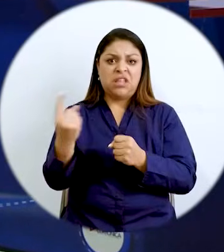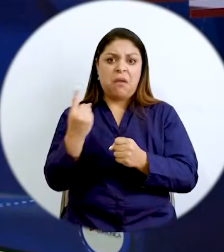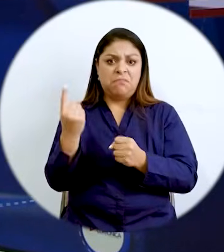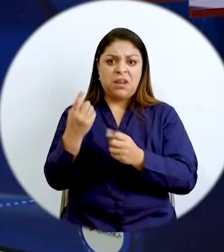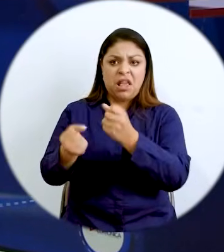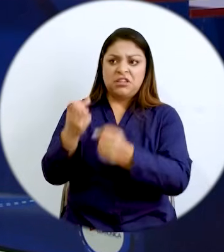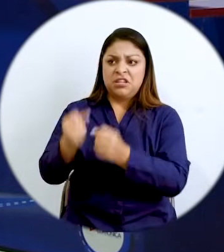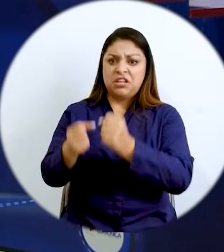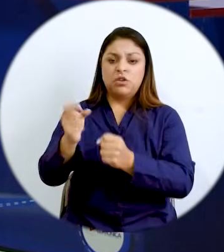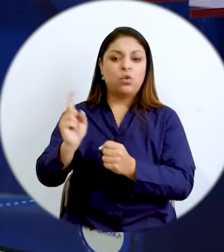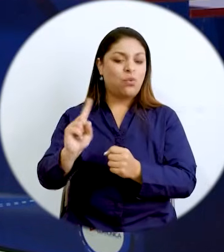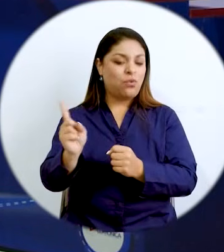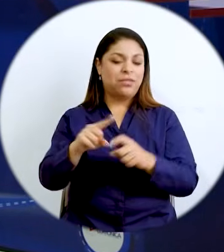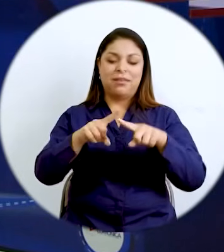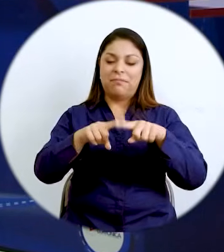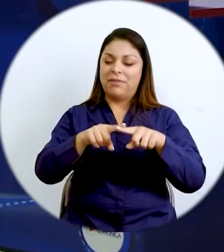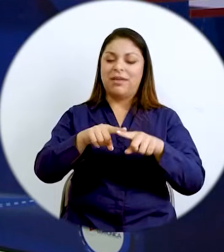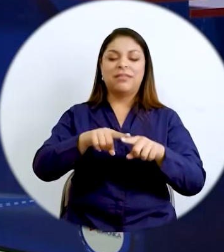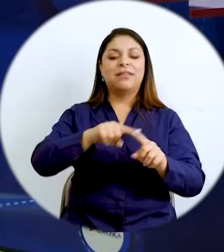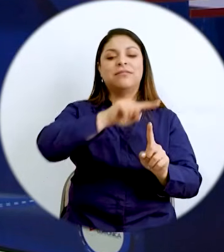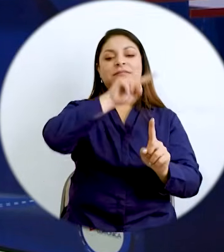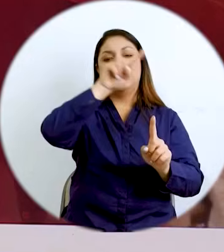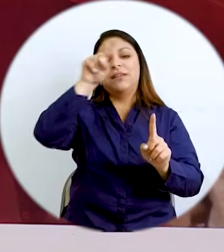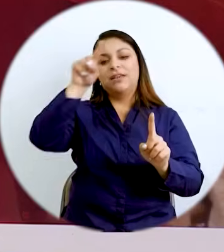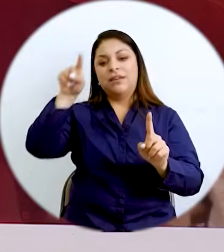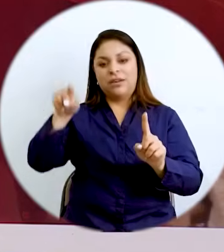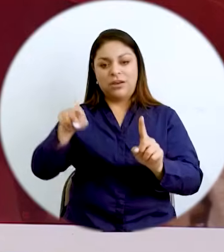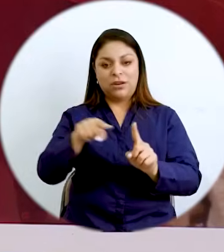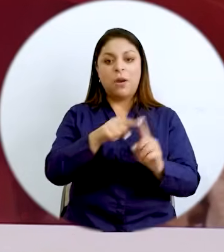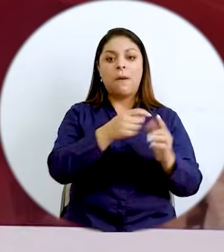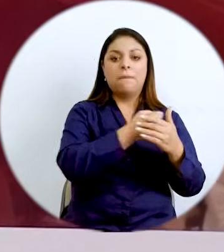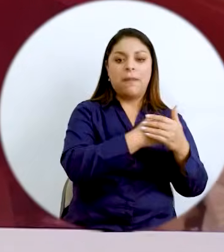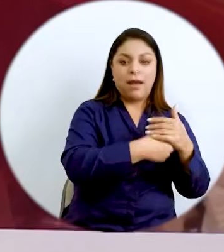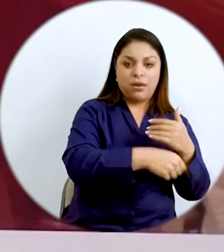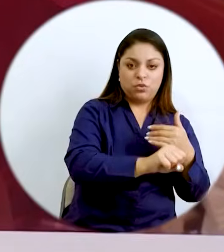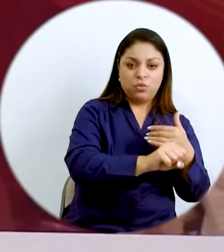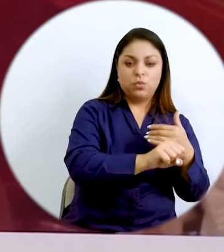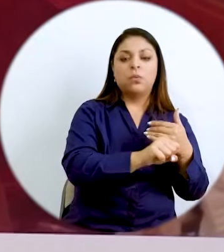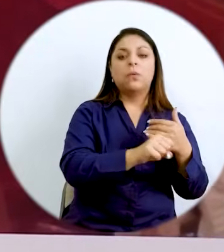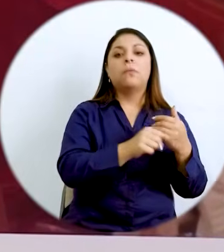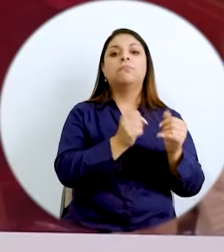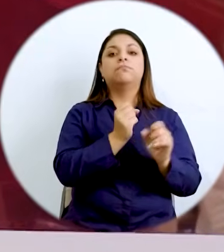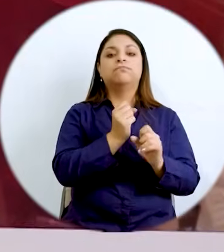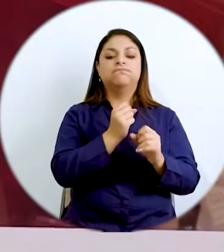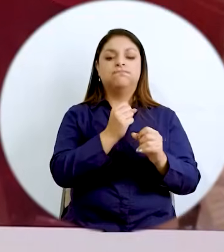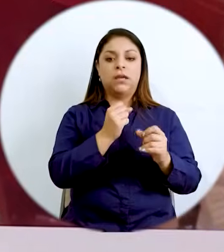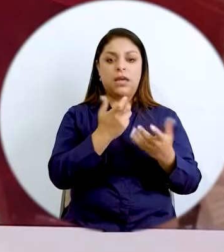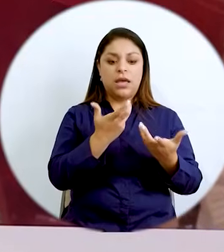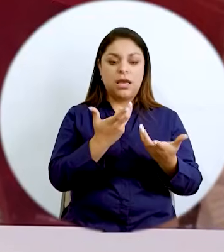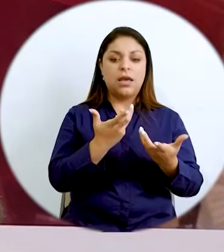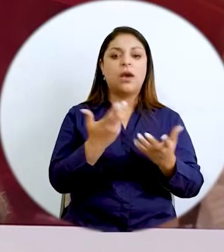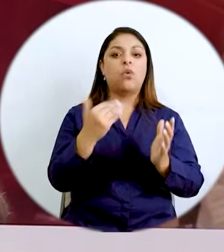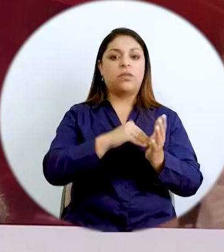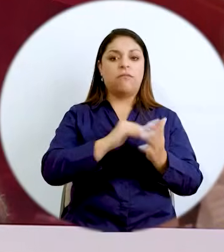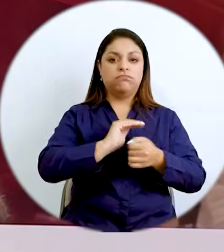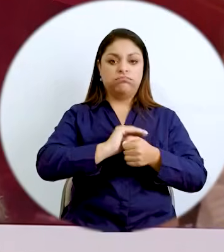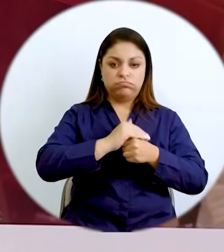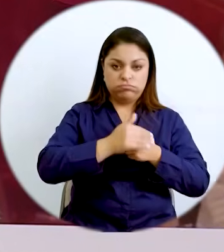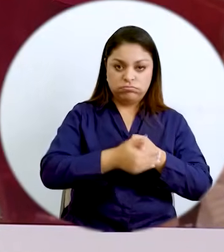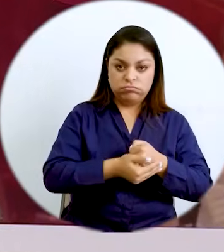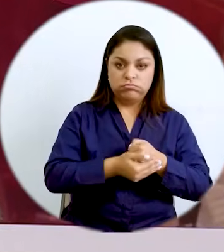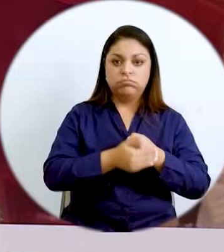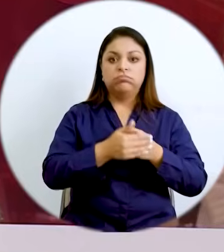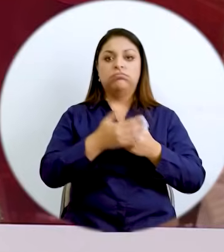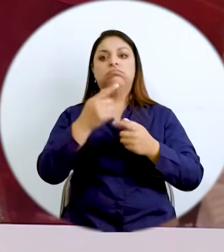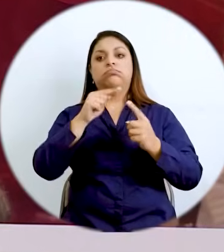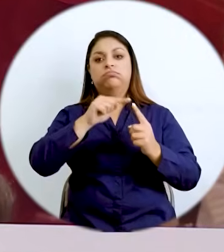del ciclo, parto, producción, volver a preñarse y ojalá que eso sea año con año en las vacas de leche.